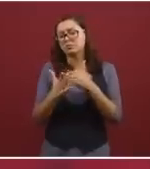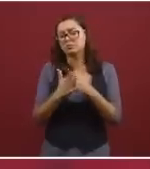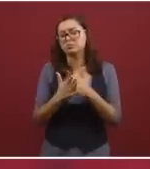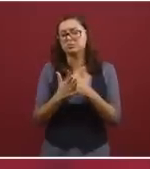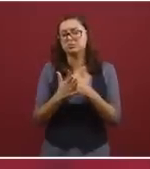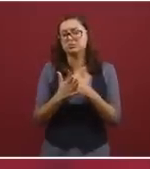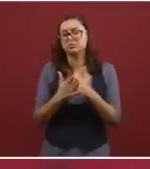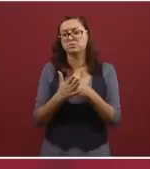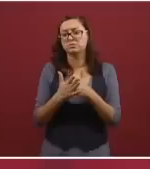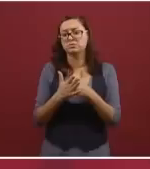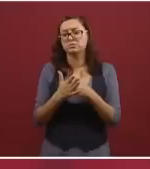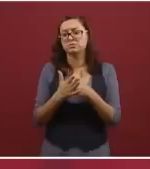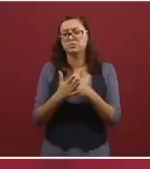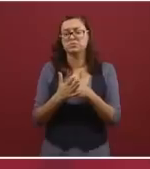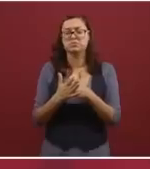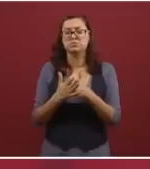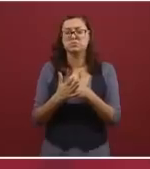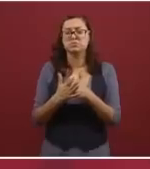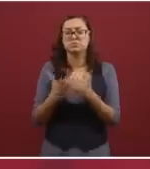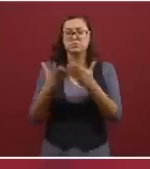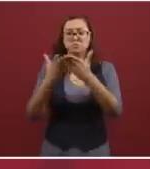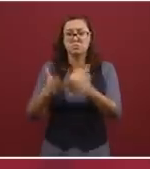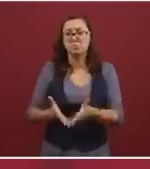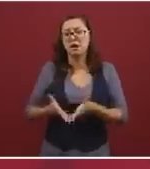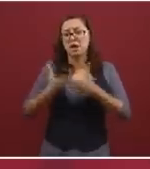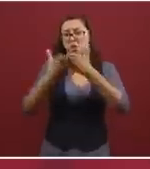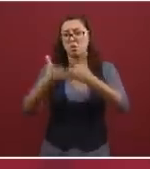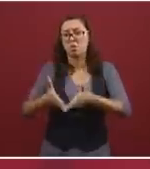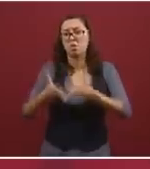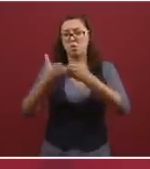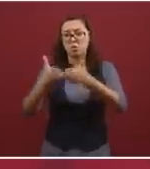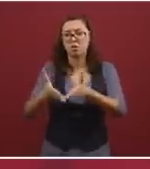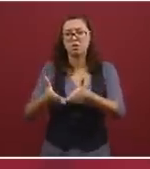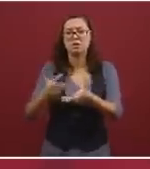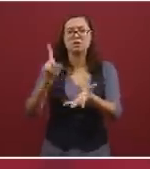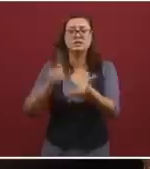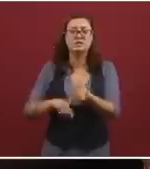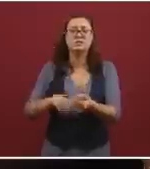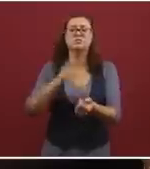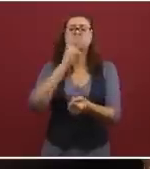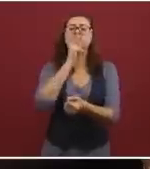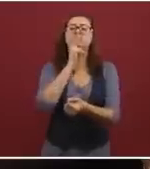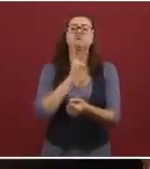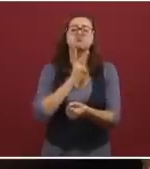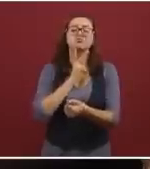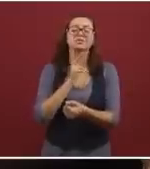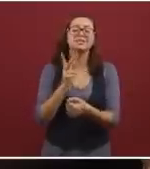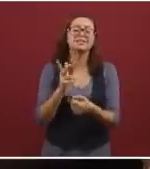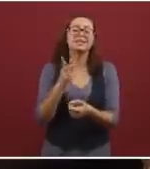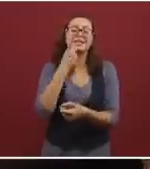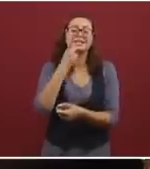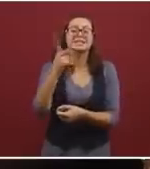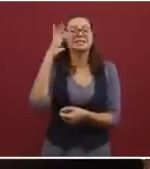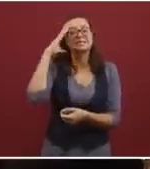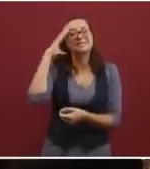donde es un barco exportador de crudo. Es el famoso barco el Señor de los Mares, el